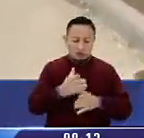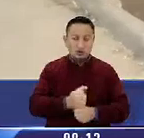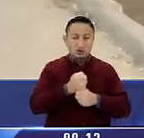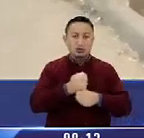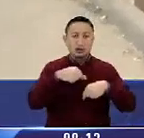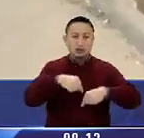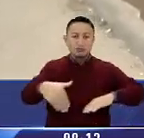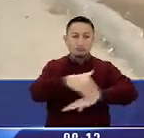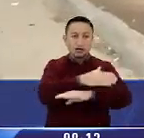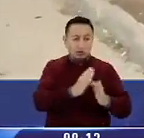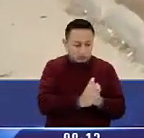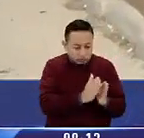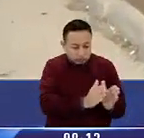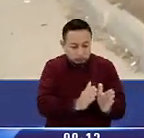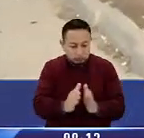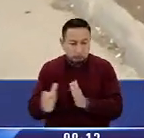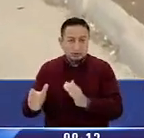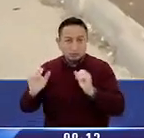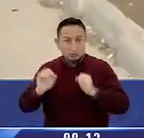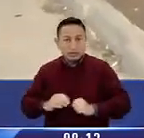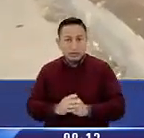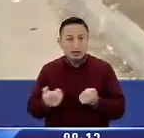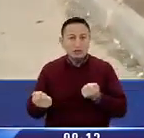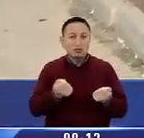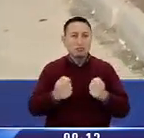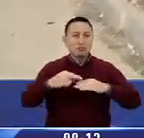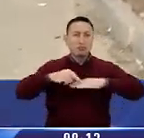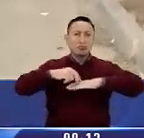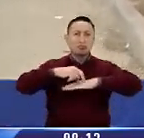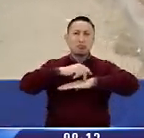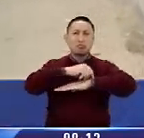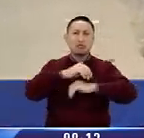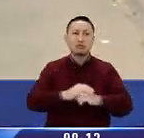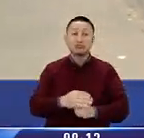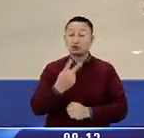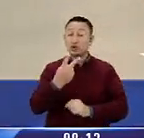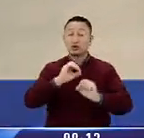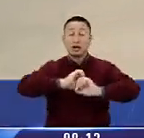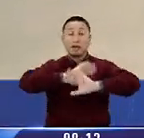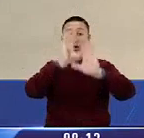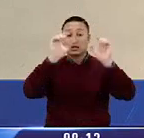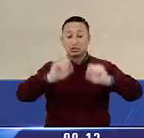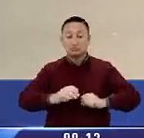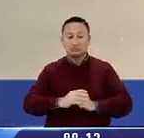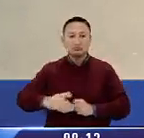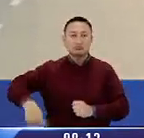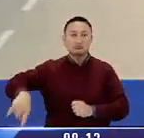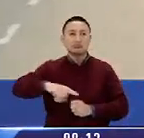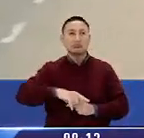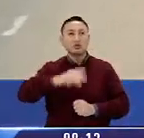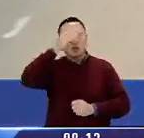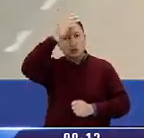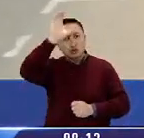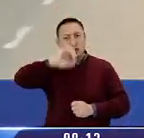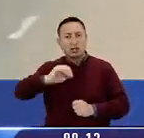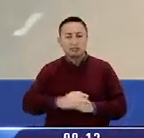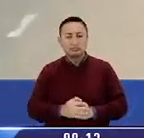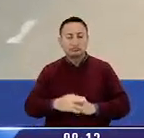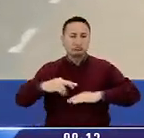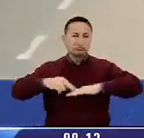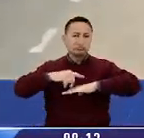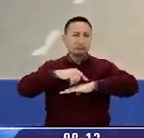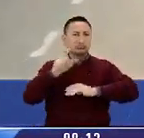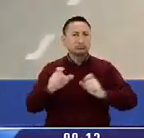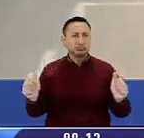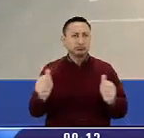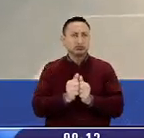las calles, donde podamos tomarnos, donde podamos caminar a las 2 de la mañana, tomarnos el espacio, hacer eventos culturales, caminar, estar con la gente.